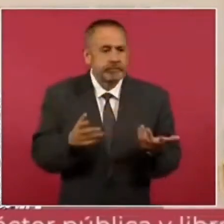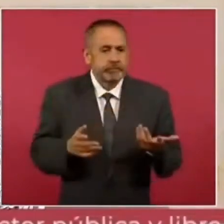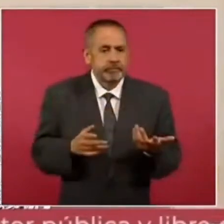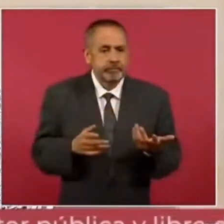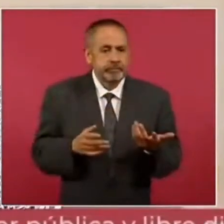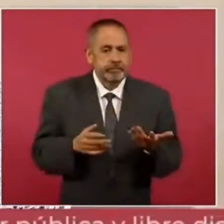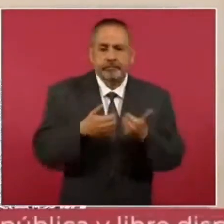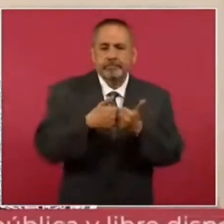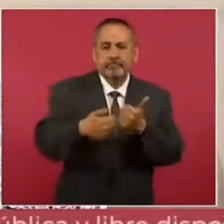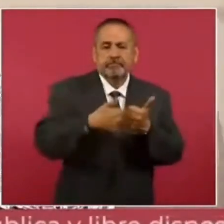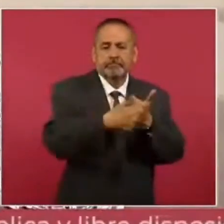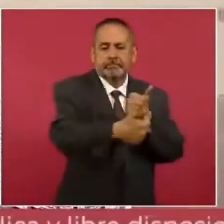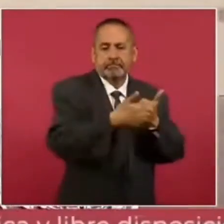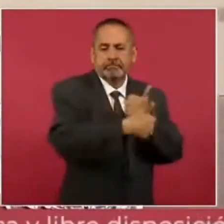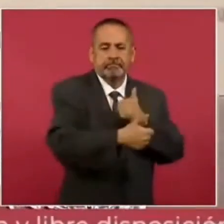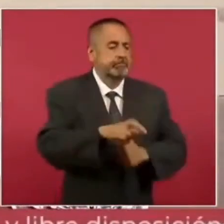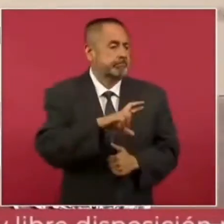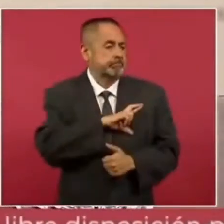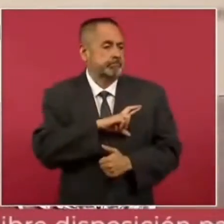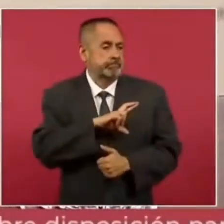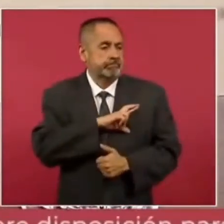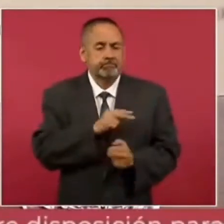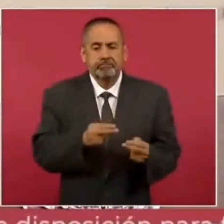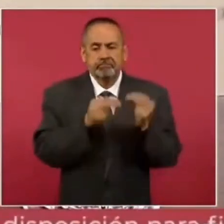todo está privatizado.